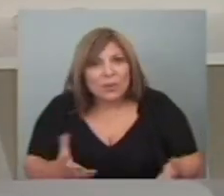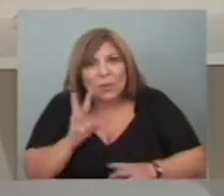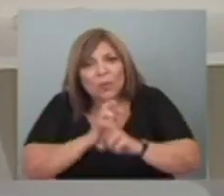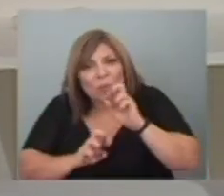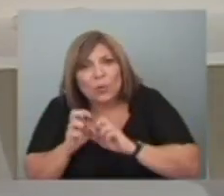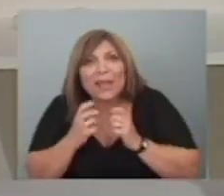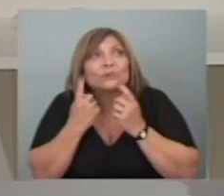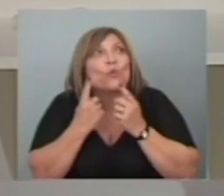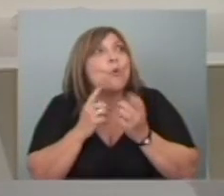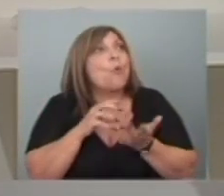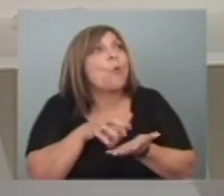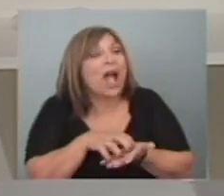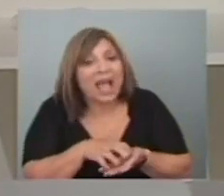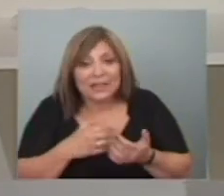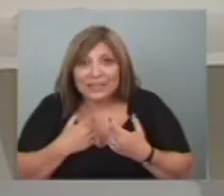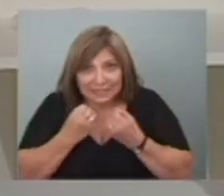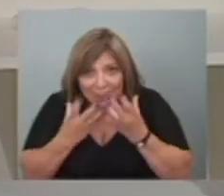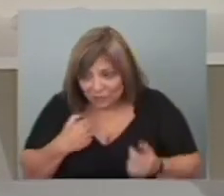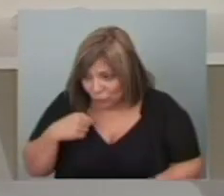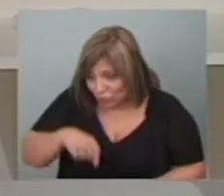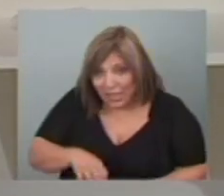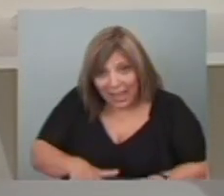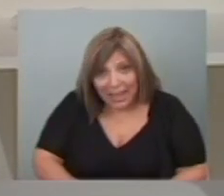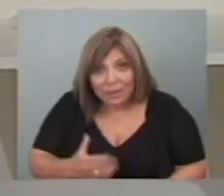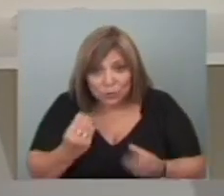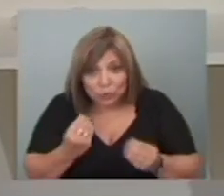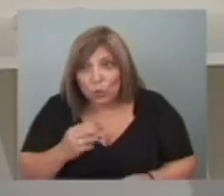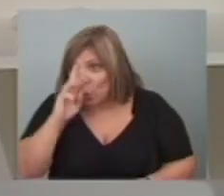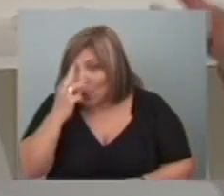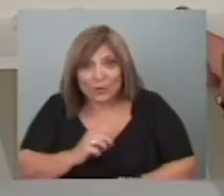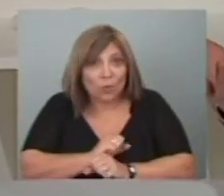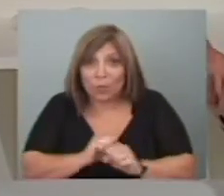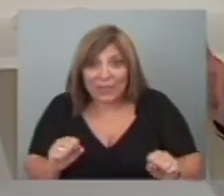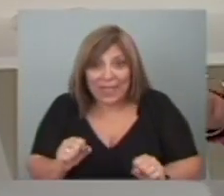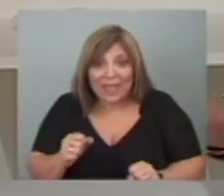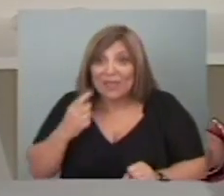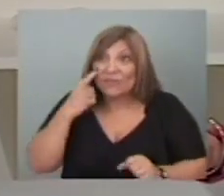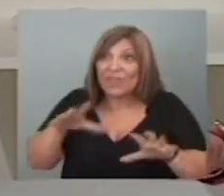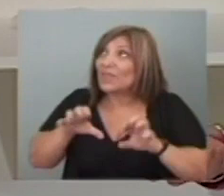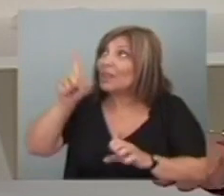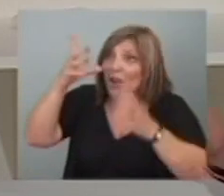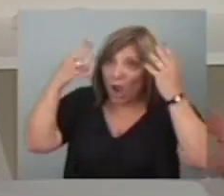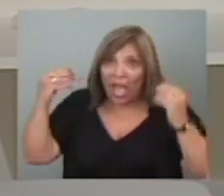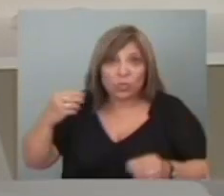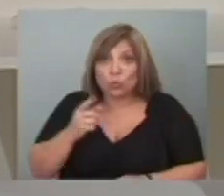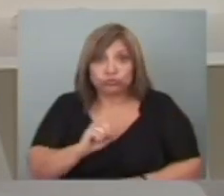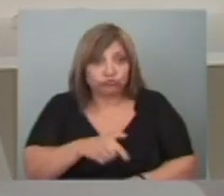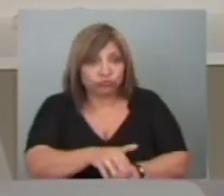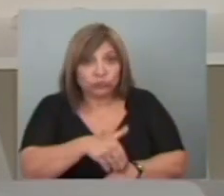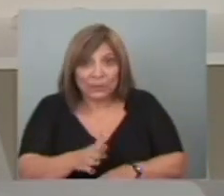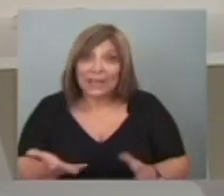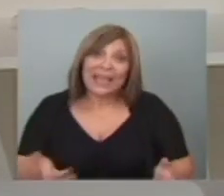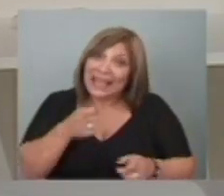tu lugar. Está bien que yo estoy acá y que está mal que muchos uruguayos no pueden vivir en Holanda porque no les dejan. Y eso es lo